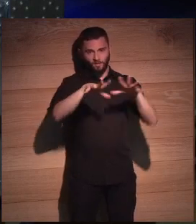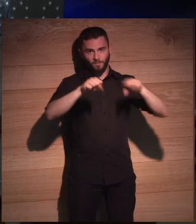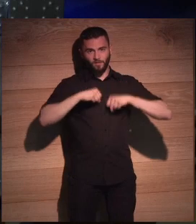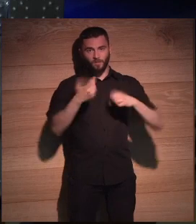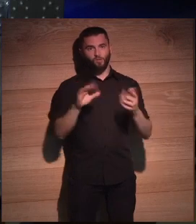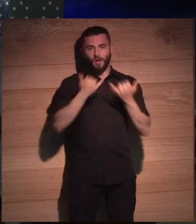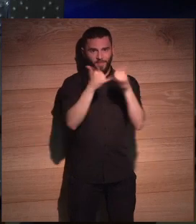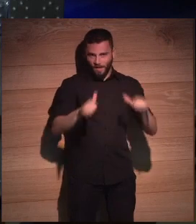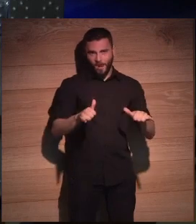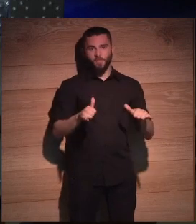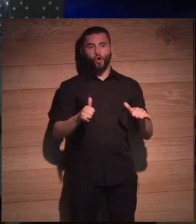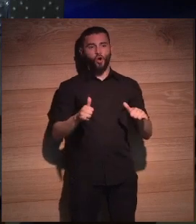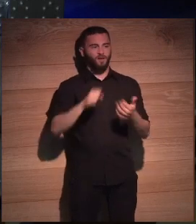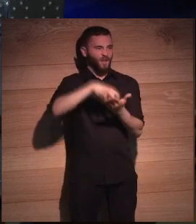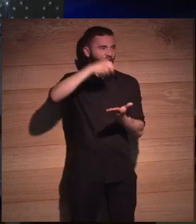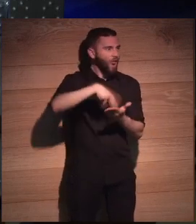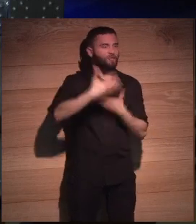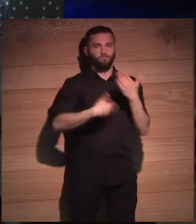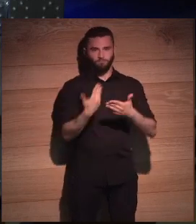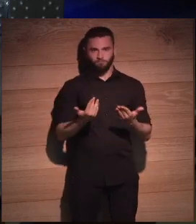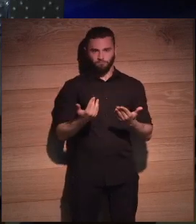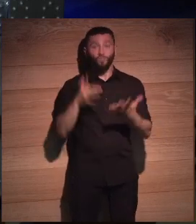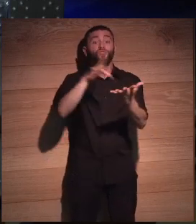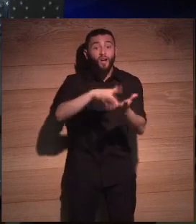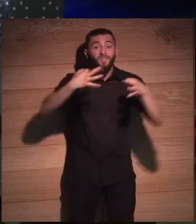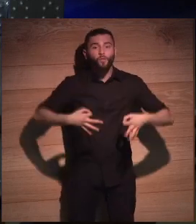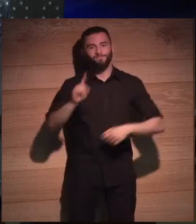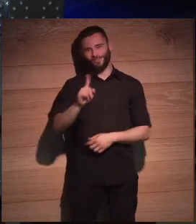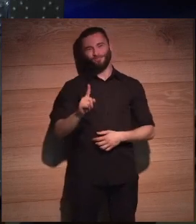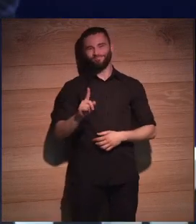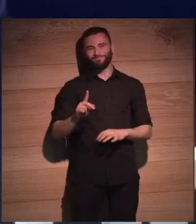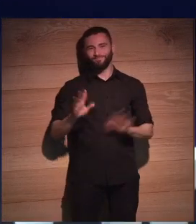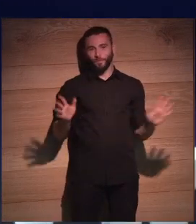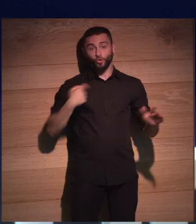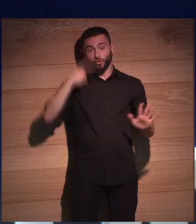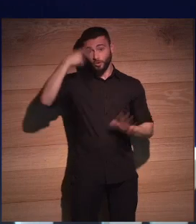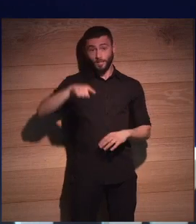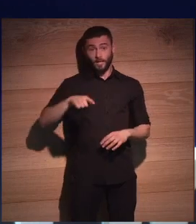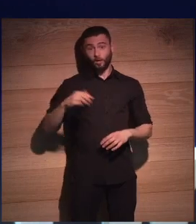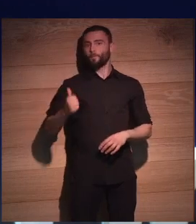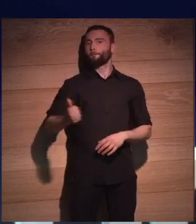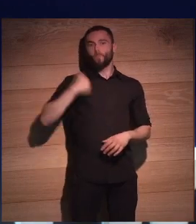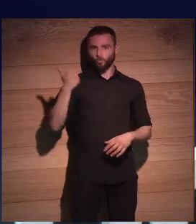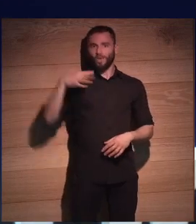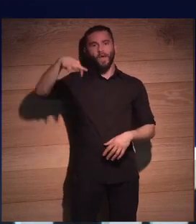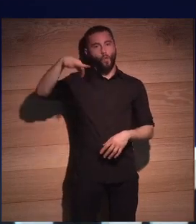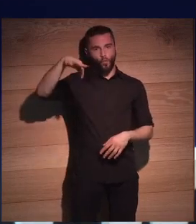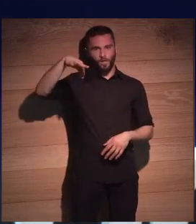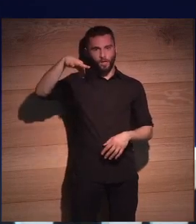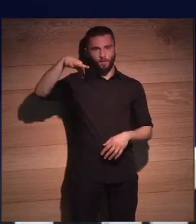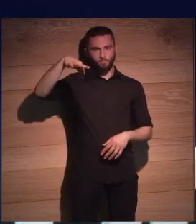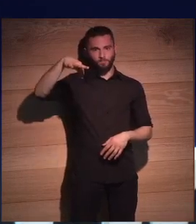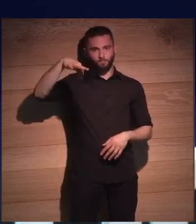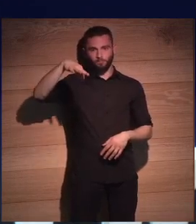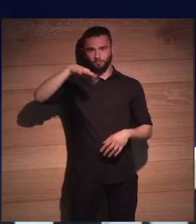una celebración y a dar saltos y todo eso, ¿no? Sé que no va a pasar, ¿vale? Pero sé también que estamos en una oportunidad única, en un momento